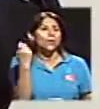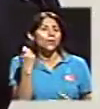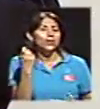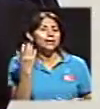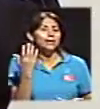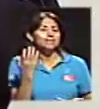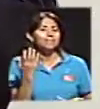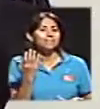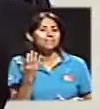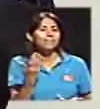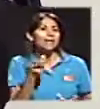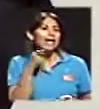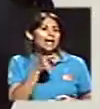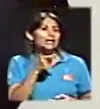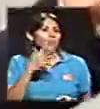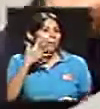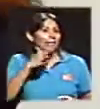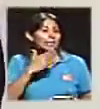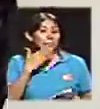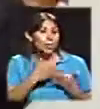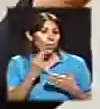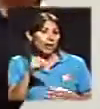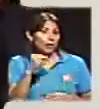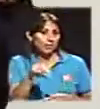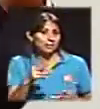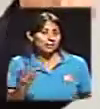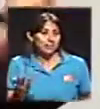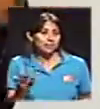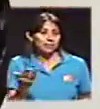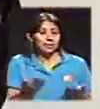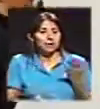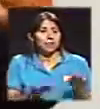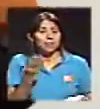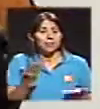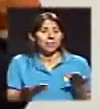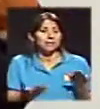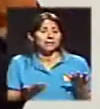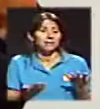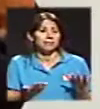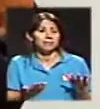es una, lo que parecería una muy buena noticia y tal vez